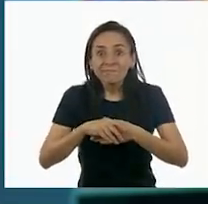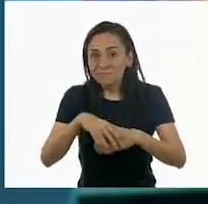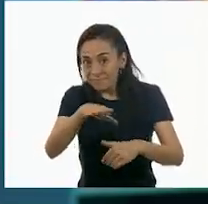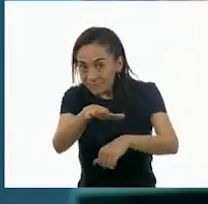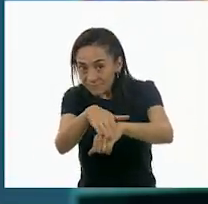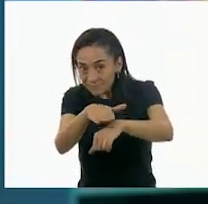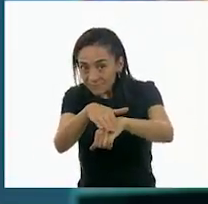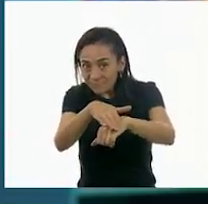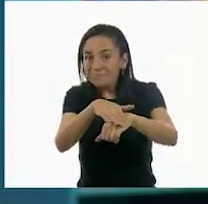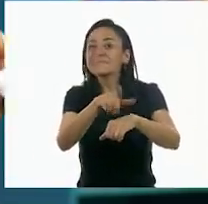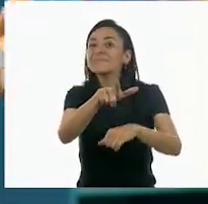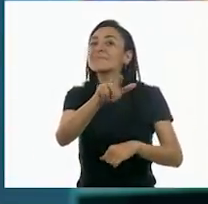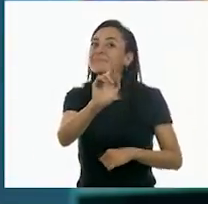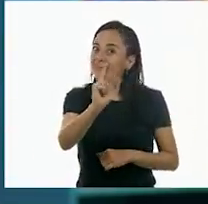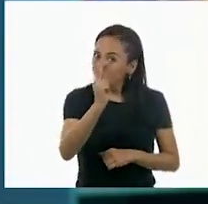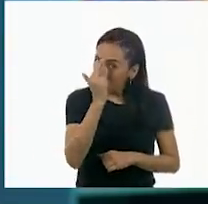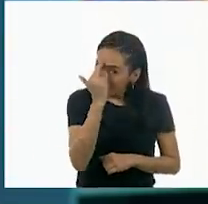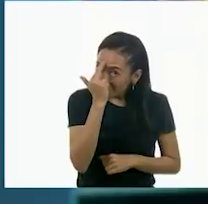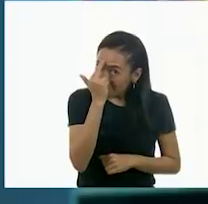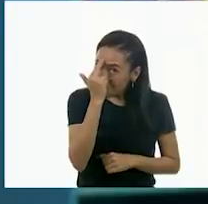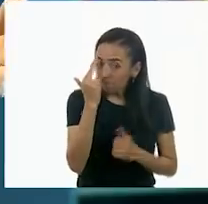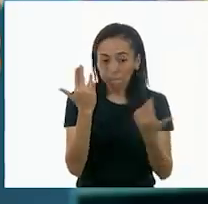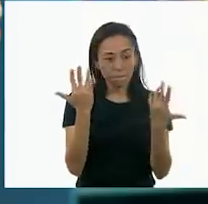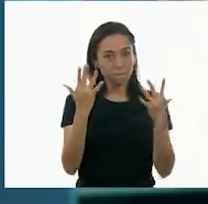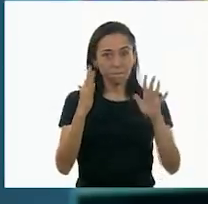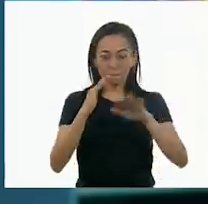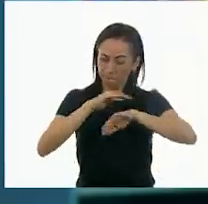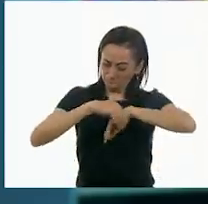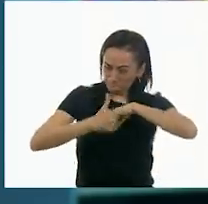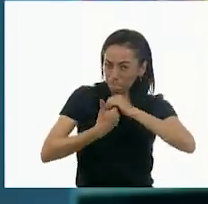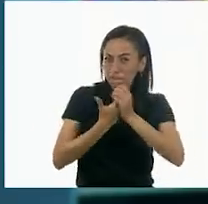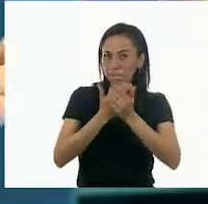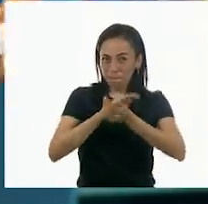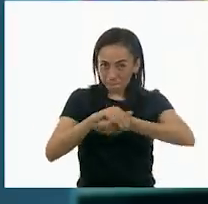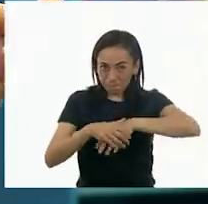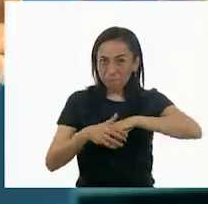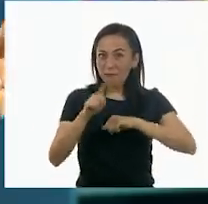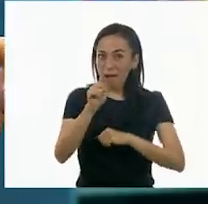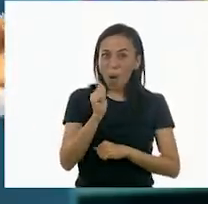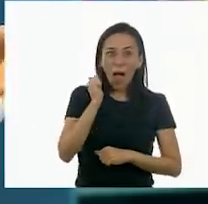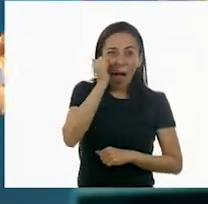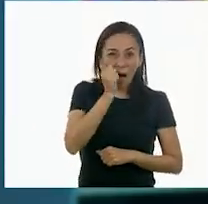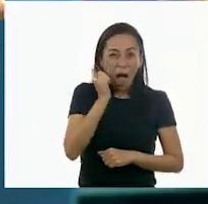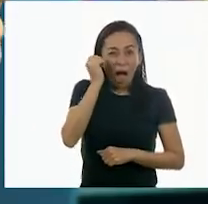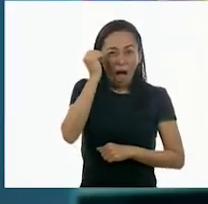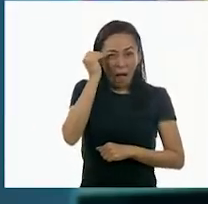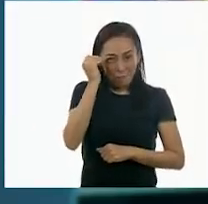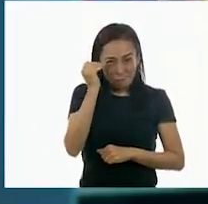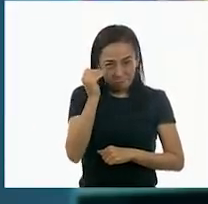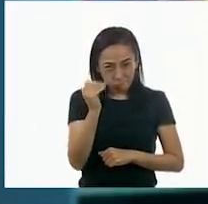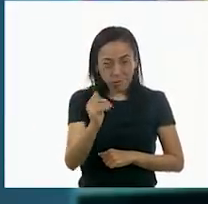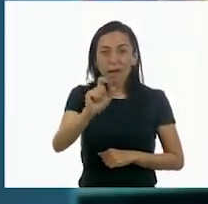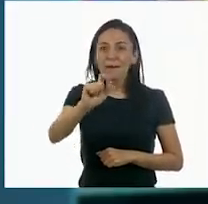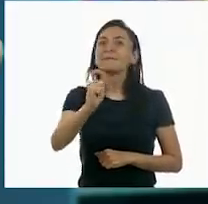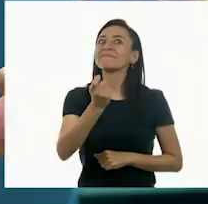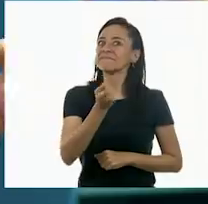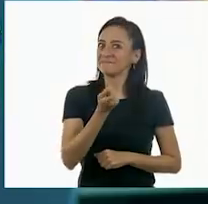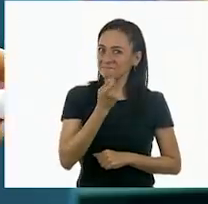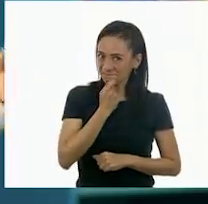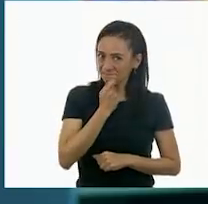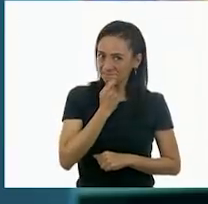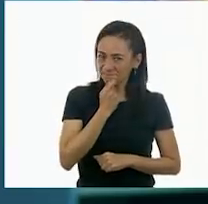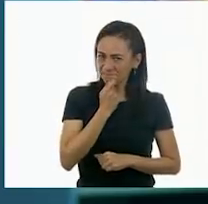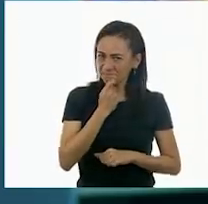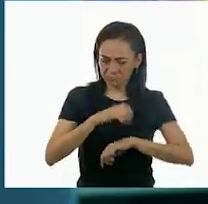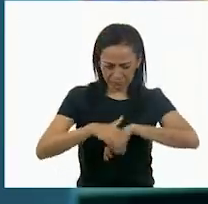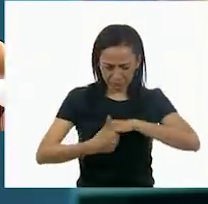Recuerda que es importante lavar muy bien tus manos con agua y con jabón durante 20 segundos. Si no